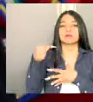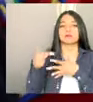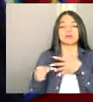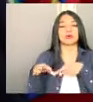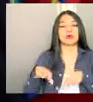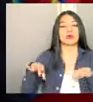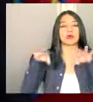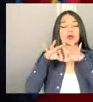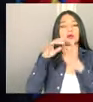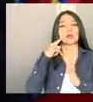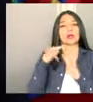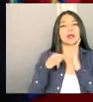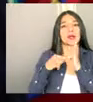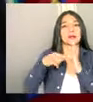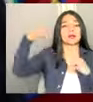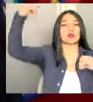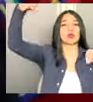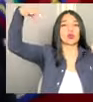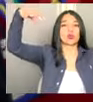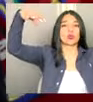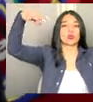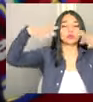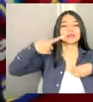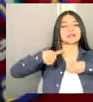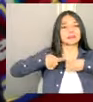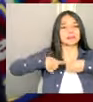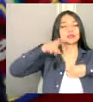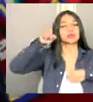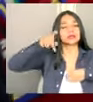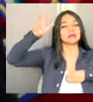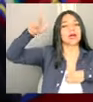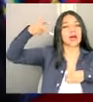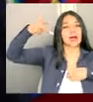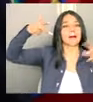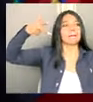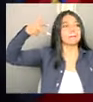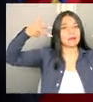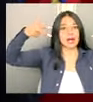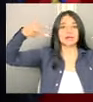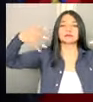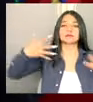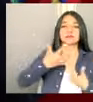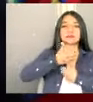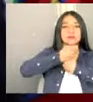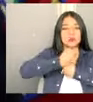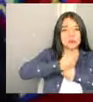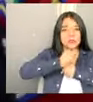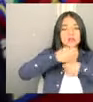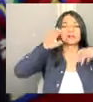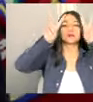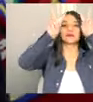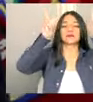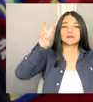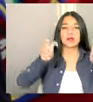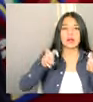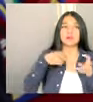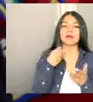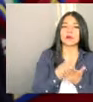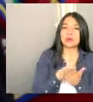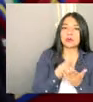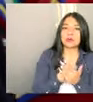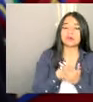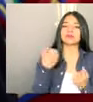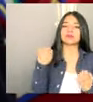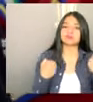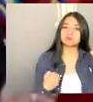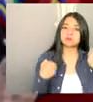como la iluminación, las cámaras de video, el tema de la adquisición de